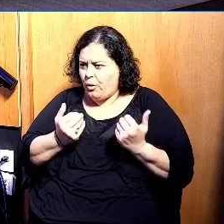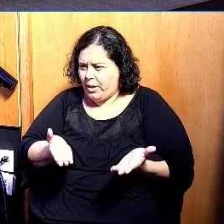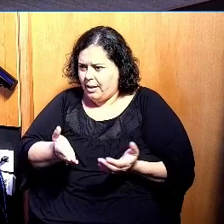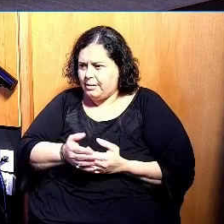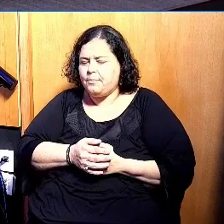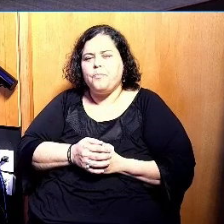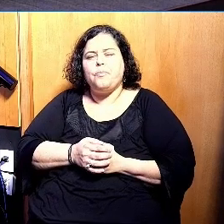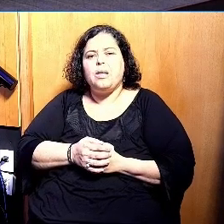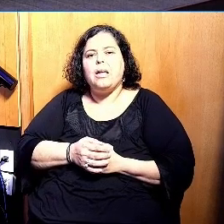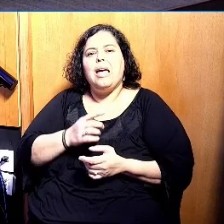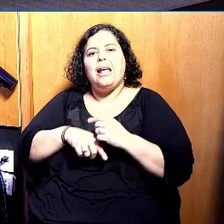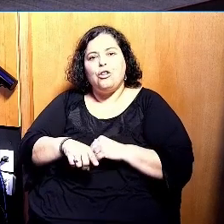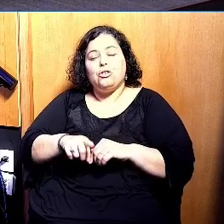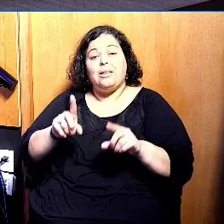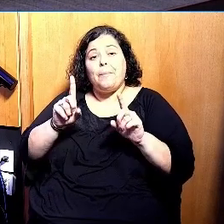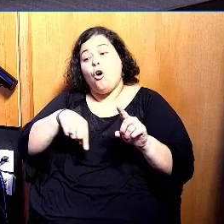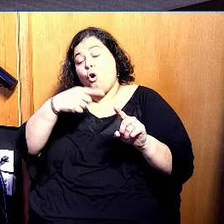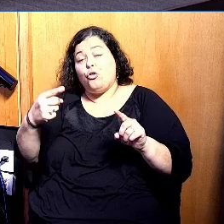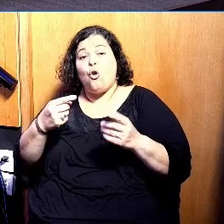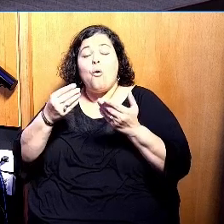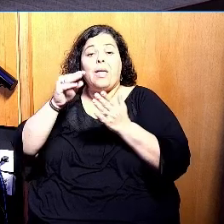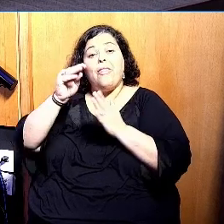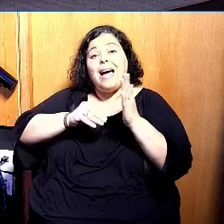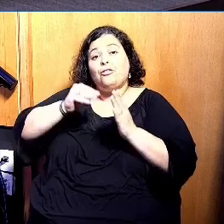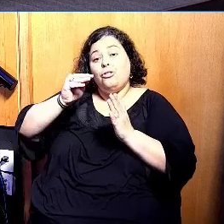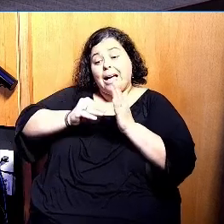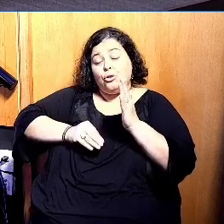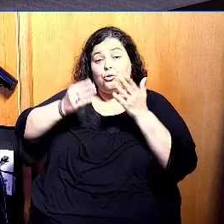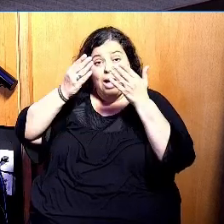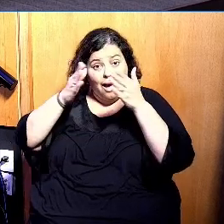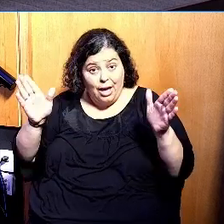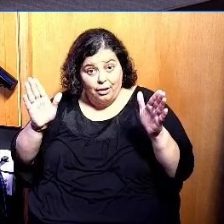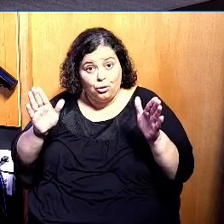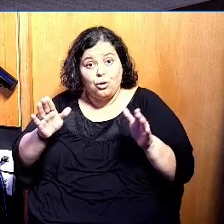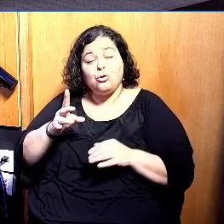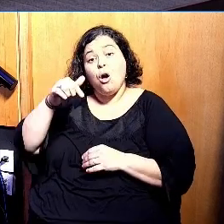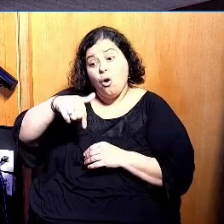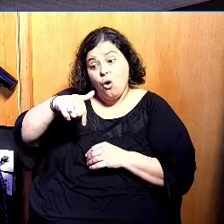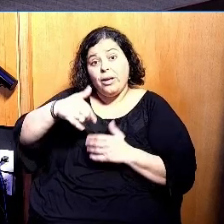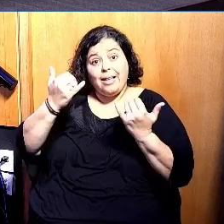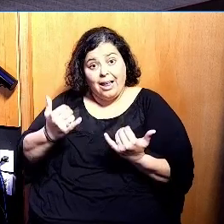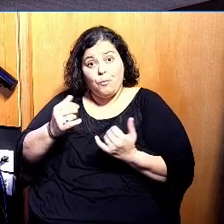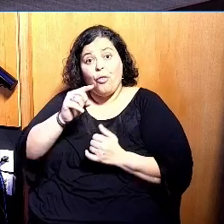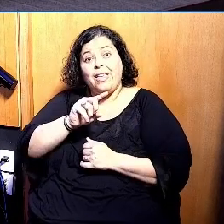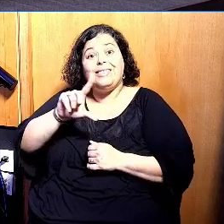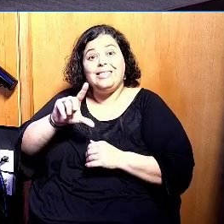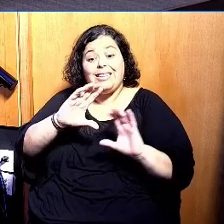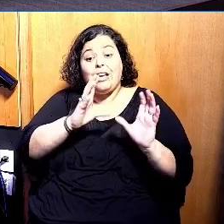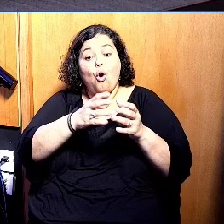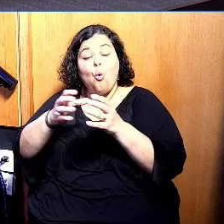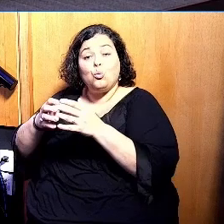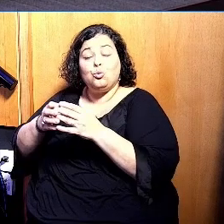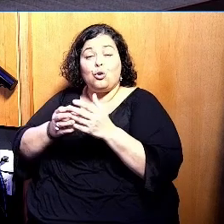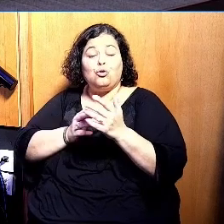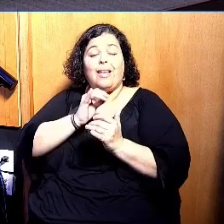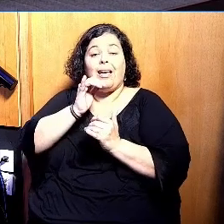Y en lo que tiene que ver con datos abiertos, si bien hoy en día tenemos 17 conjuntos de datos, no sé si ven ahí el